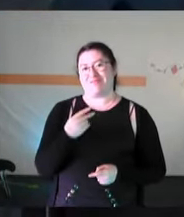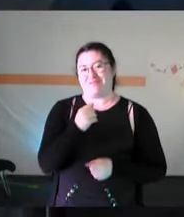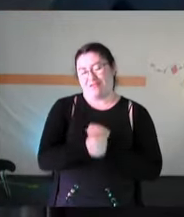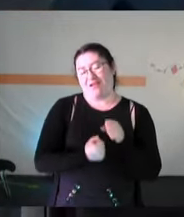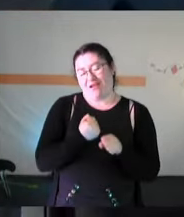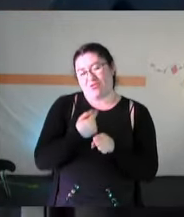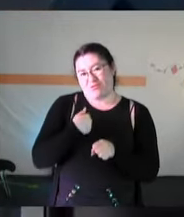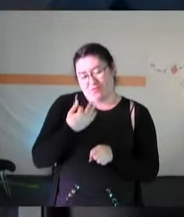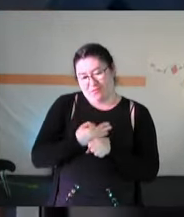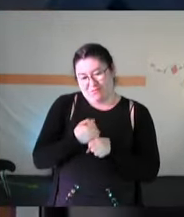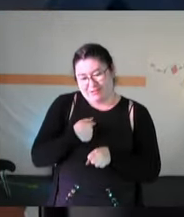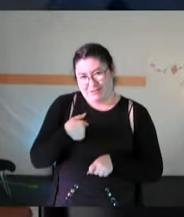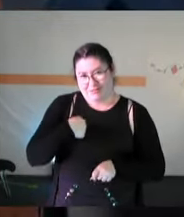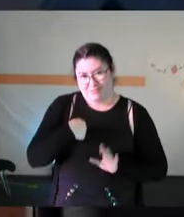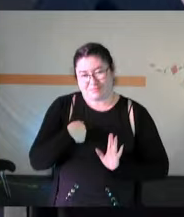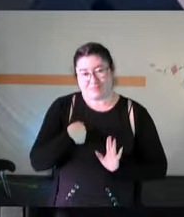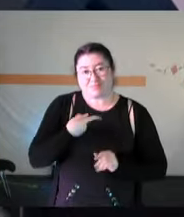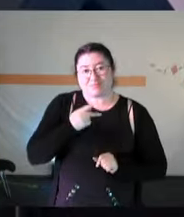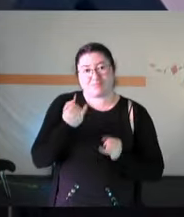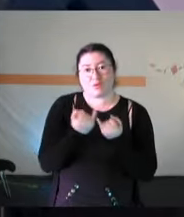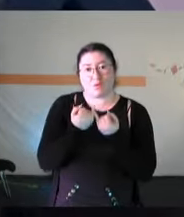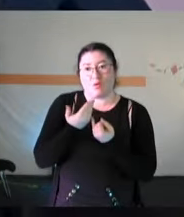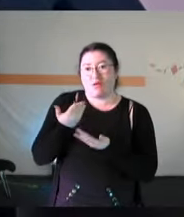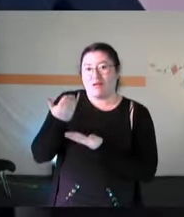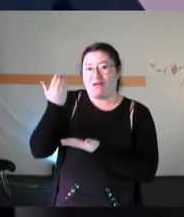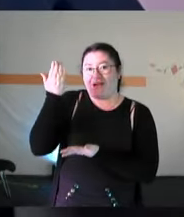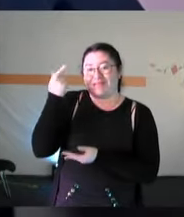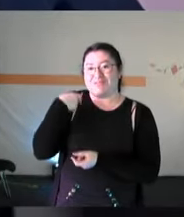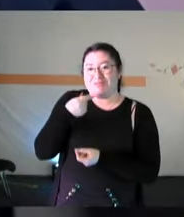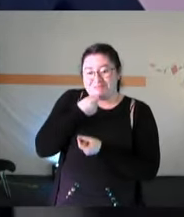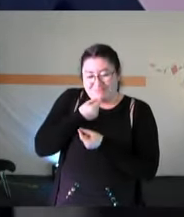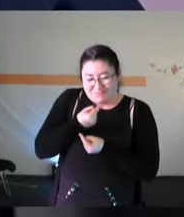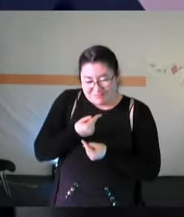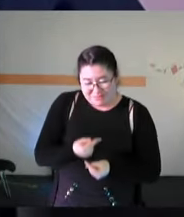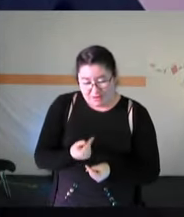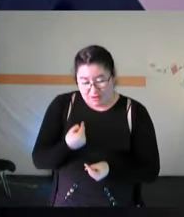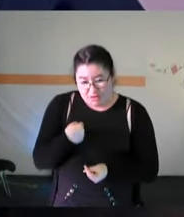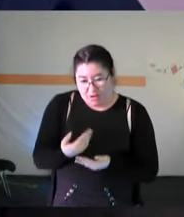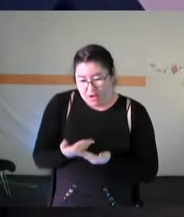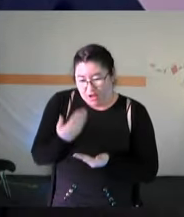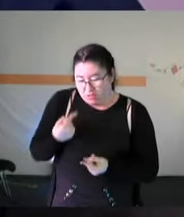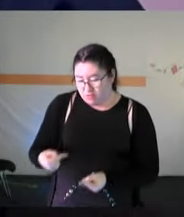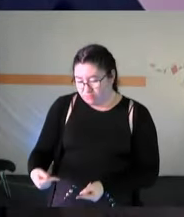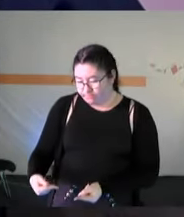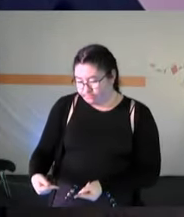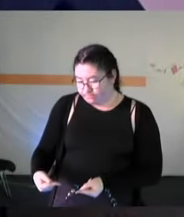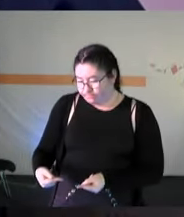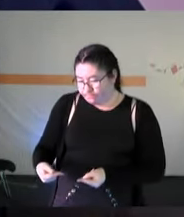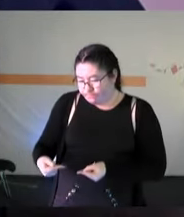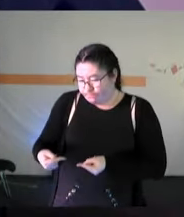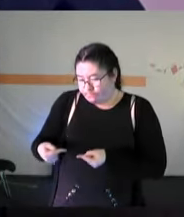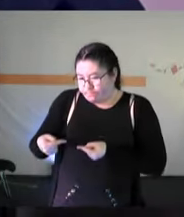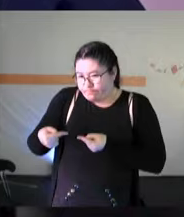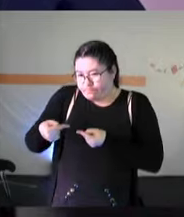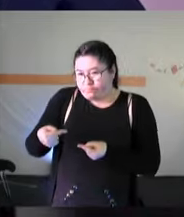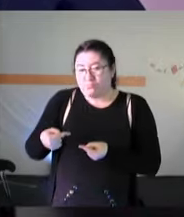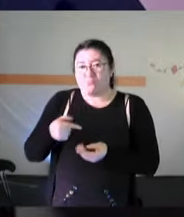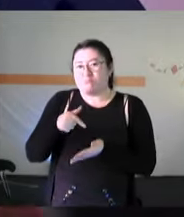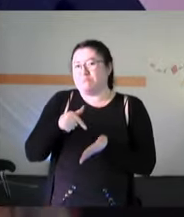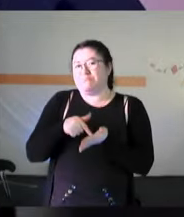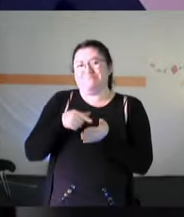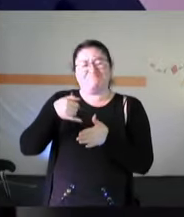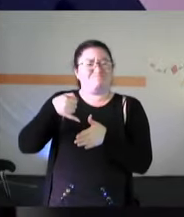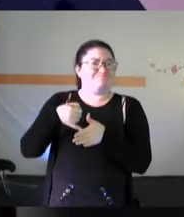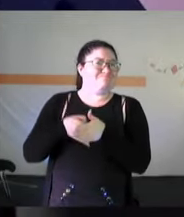como la niña herida que creció en provincia profunda, una